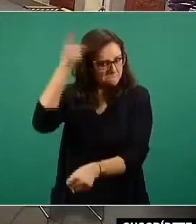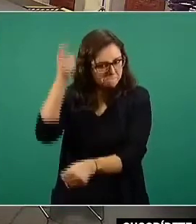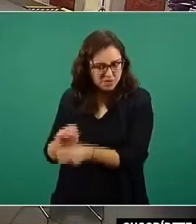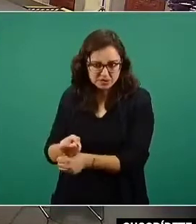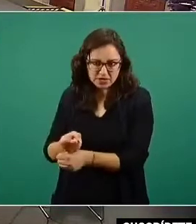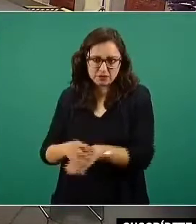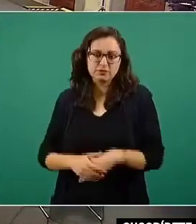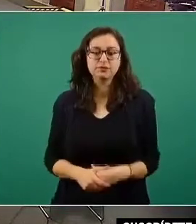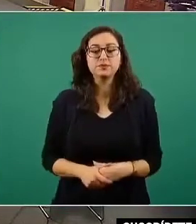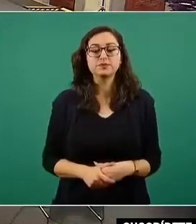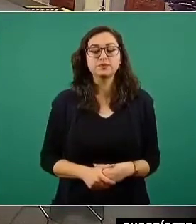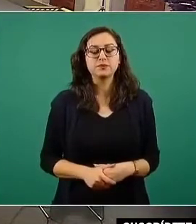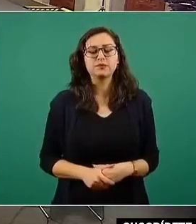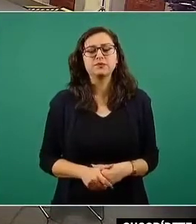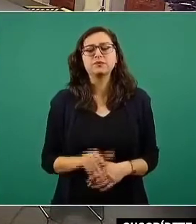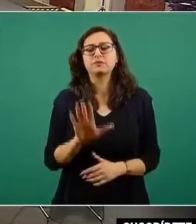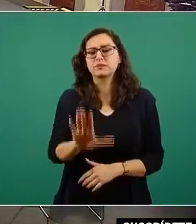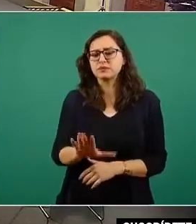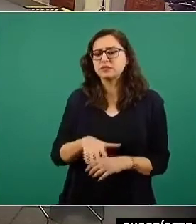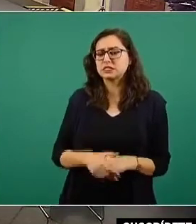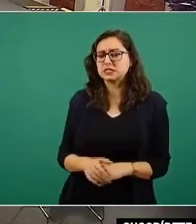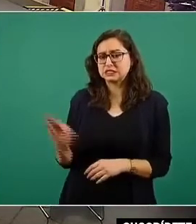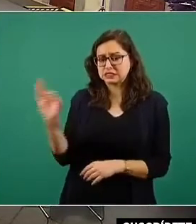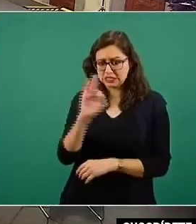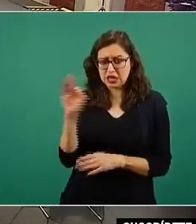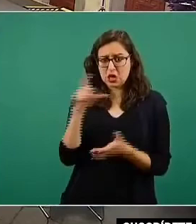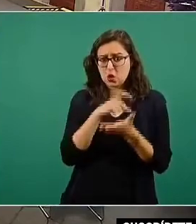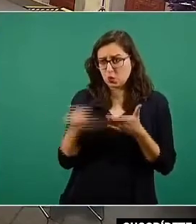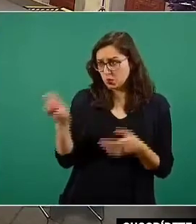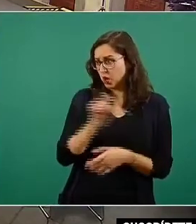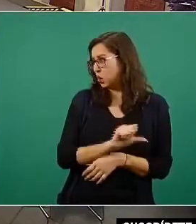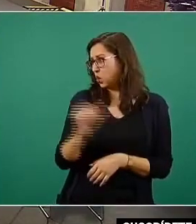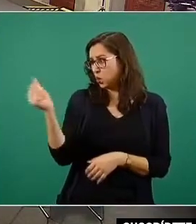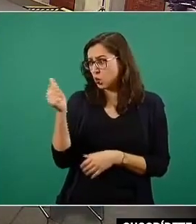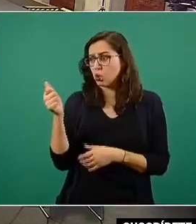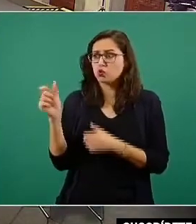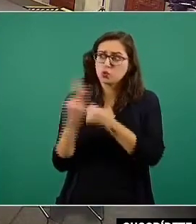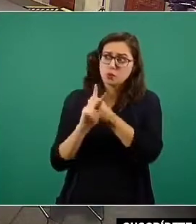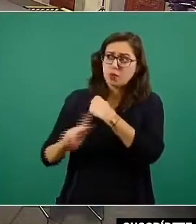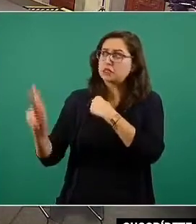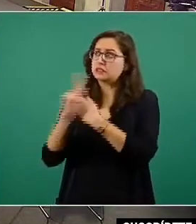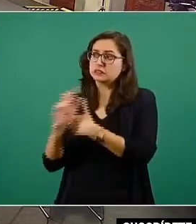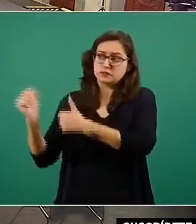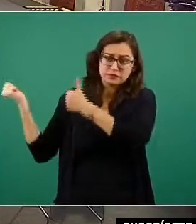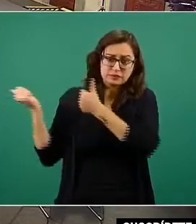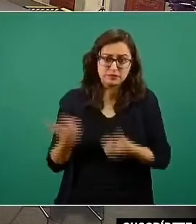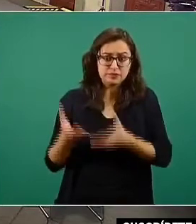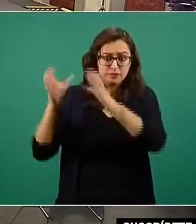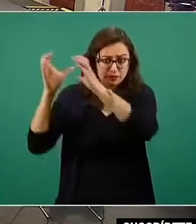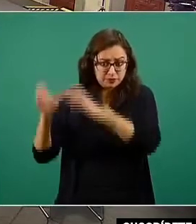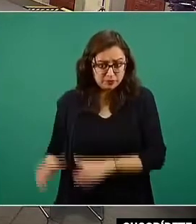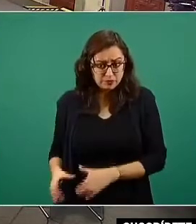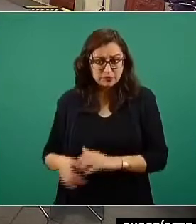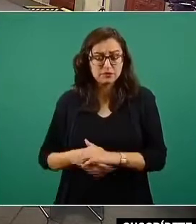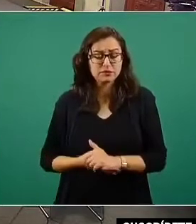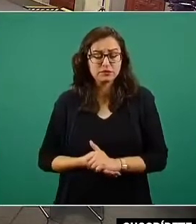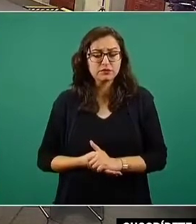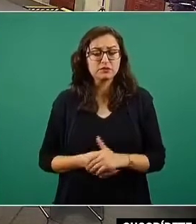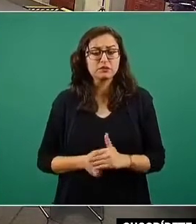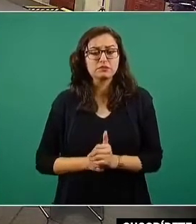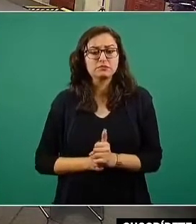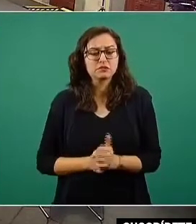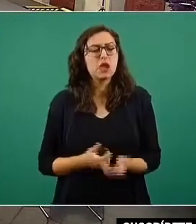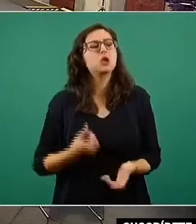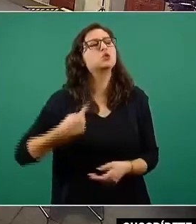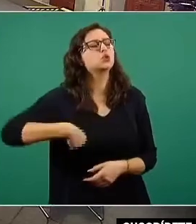escasez y sobredemanda, ¿no se ha platicado comprar tanques de oxígeno al extranjero? Estamos viendo varias opciones y